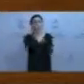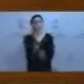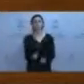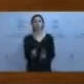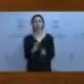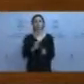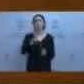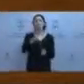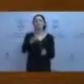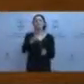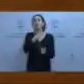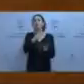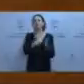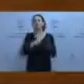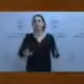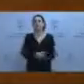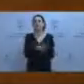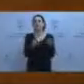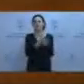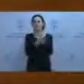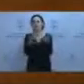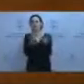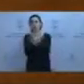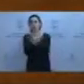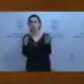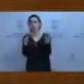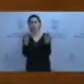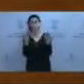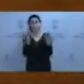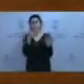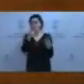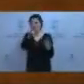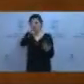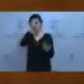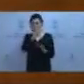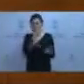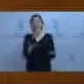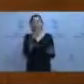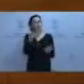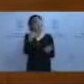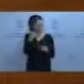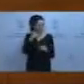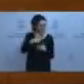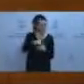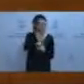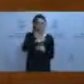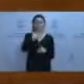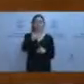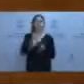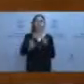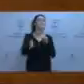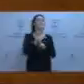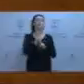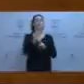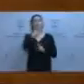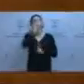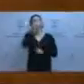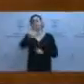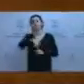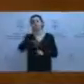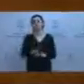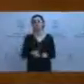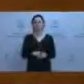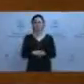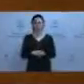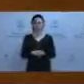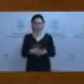van a aprobar en el 2017, 2018, 2019, pero todo se andará. Quizá lo consiga algún día, ojalá.